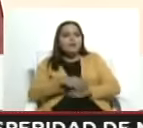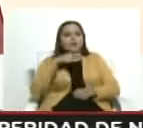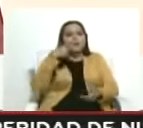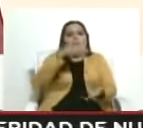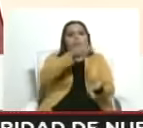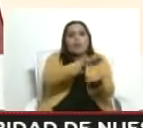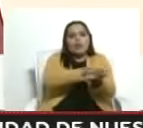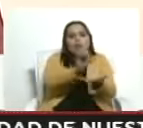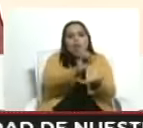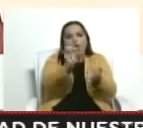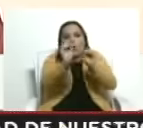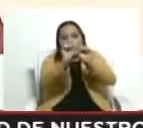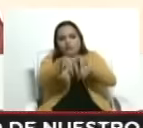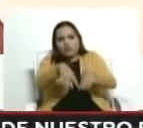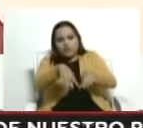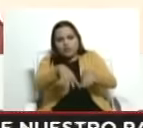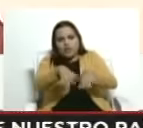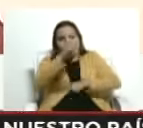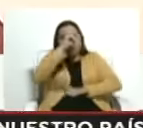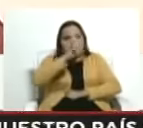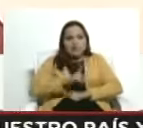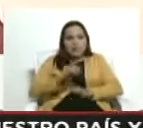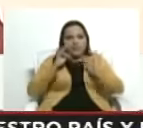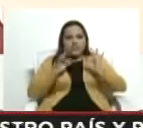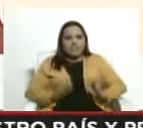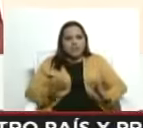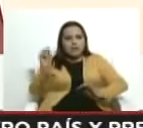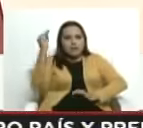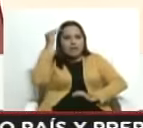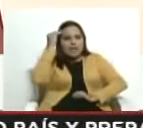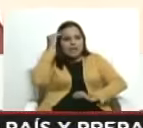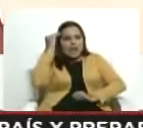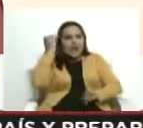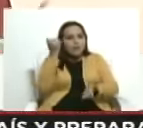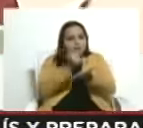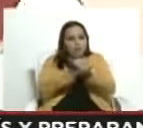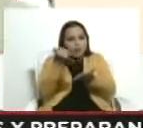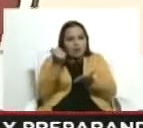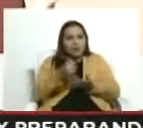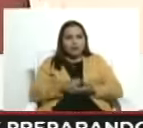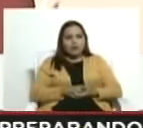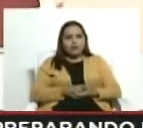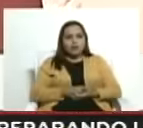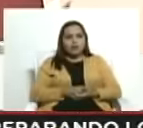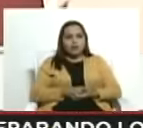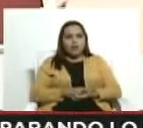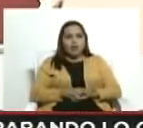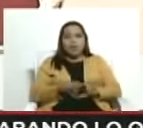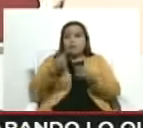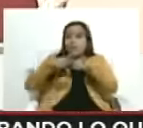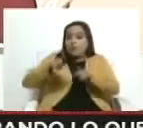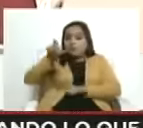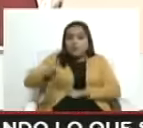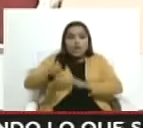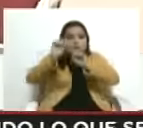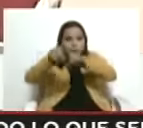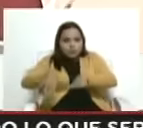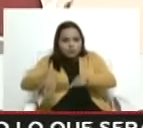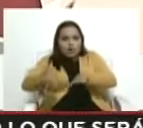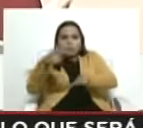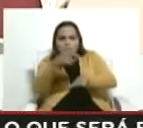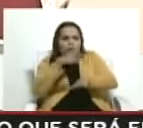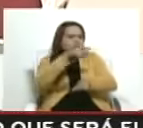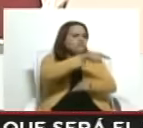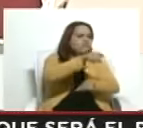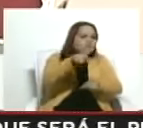fallecimiento, renuncia, discapacidad física o mental debidamente certificada. Claro, si alguien renuncia, tú buscas un candidato entre los que